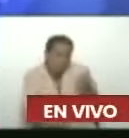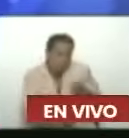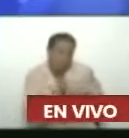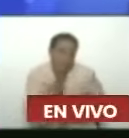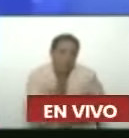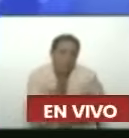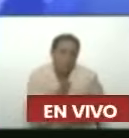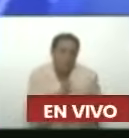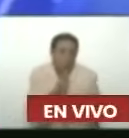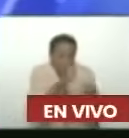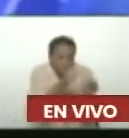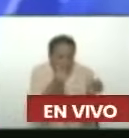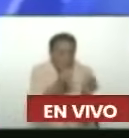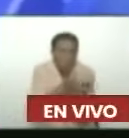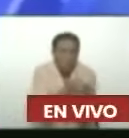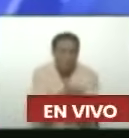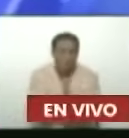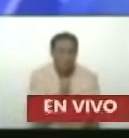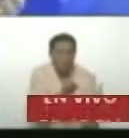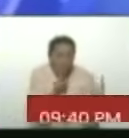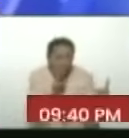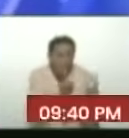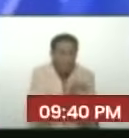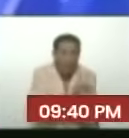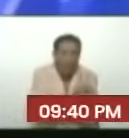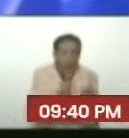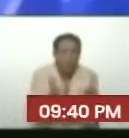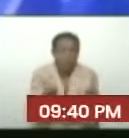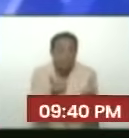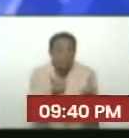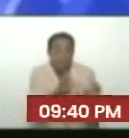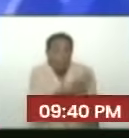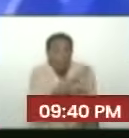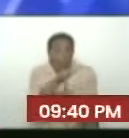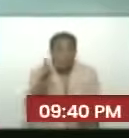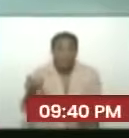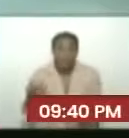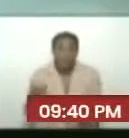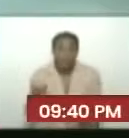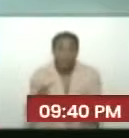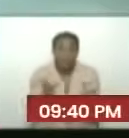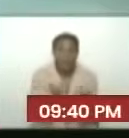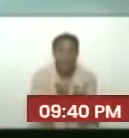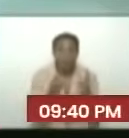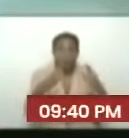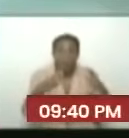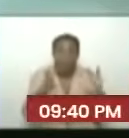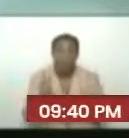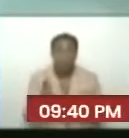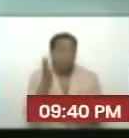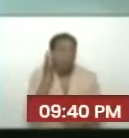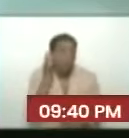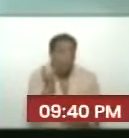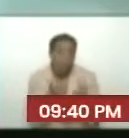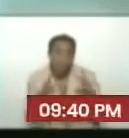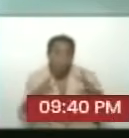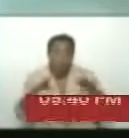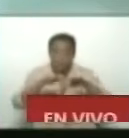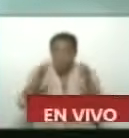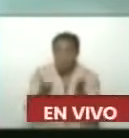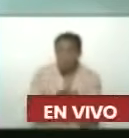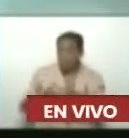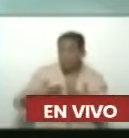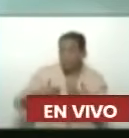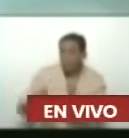ellos tuvieron que ser venezolanos. Y cada uno de ellos ocupó un rol en la ONU, ONU Mujeres, Organización Mundial de